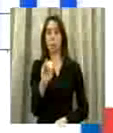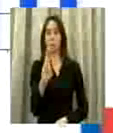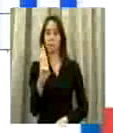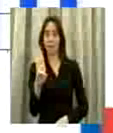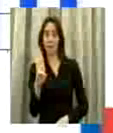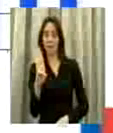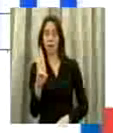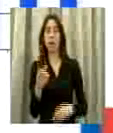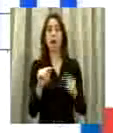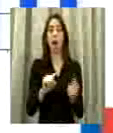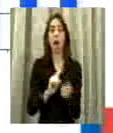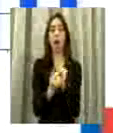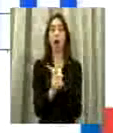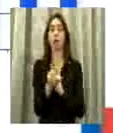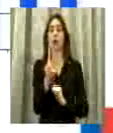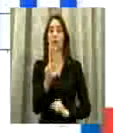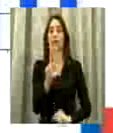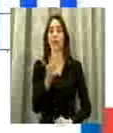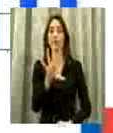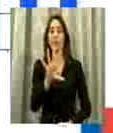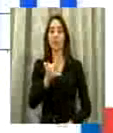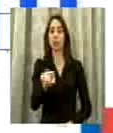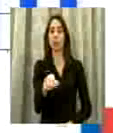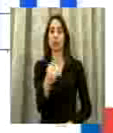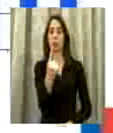estamos llegando a